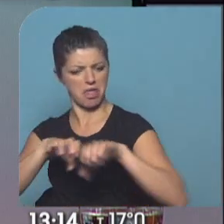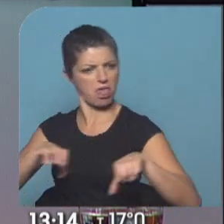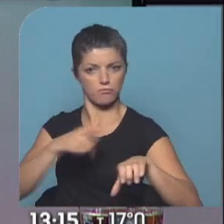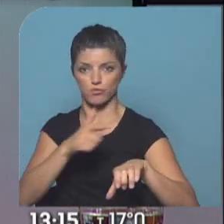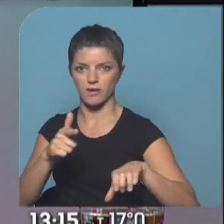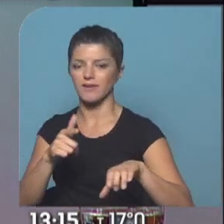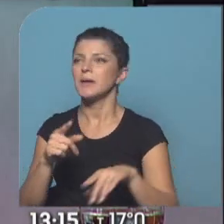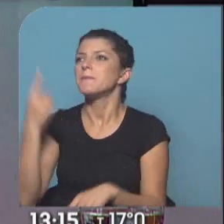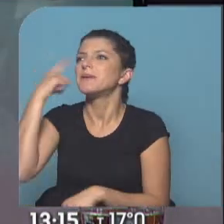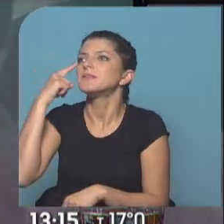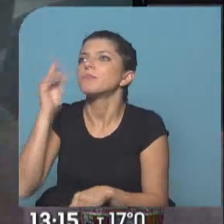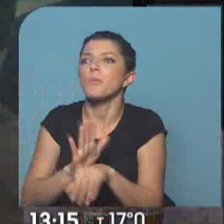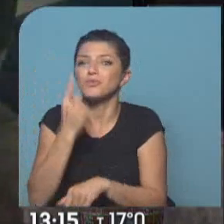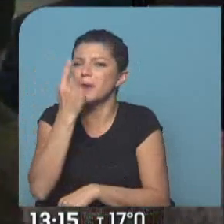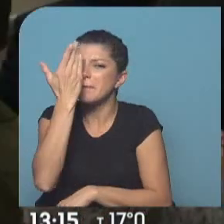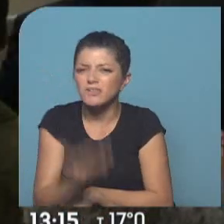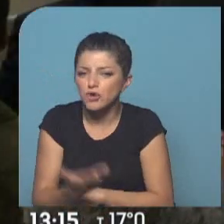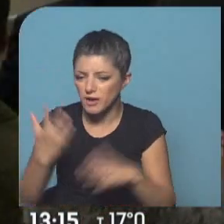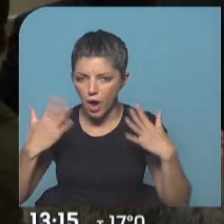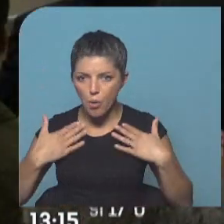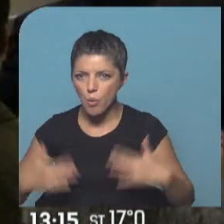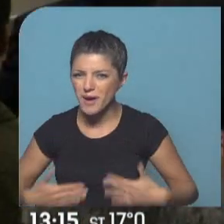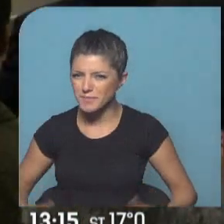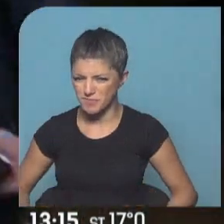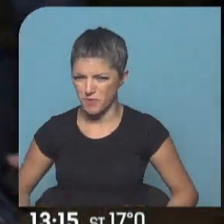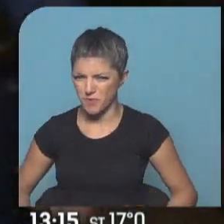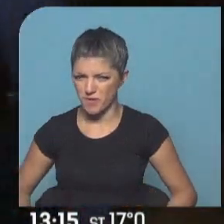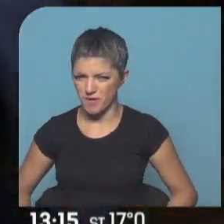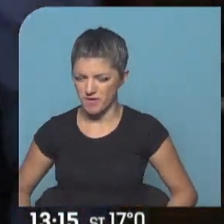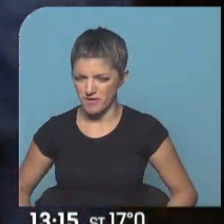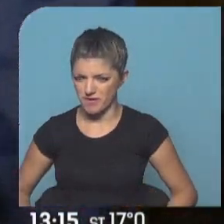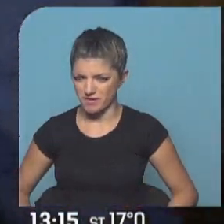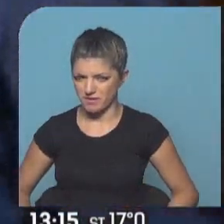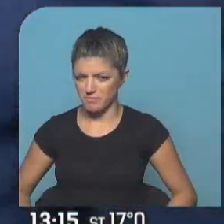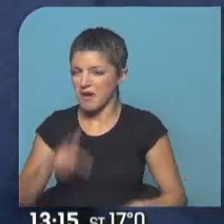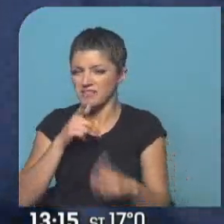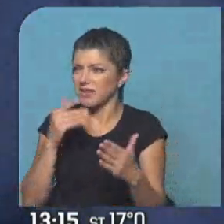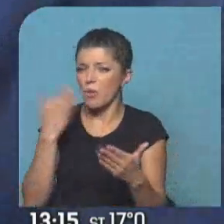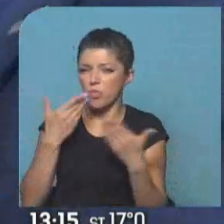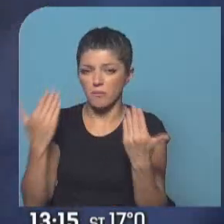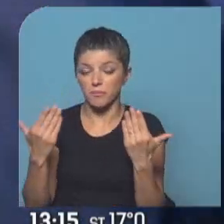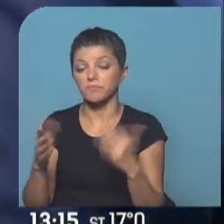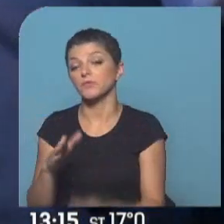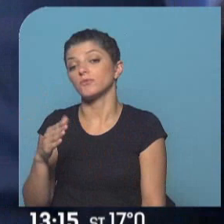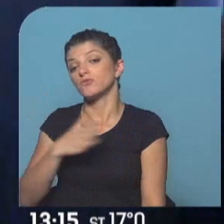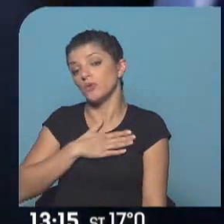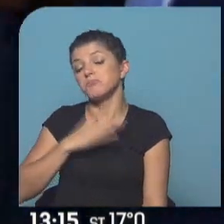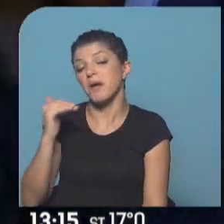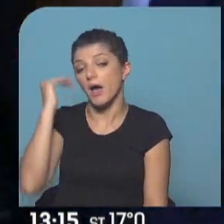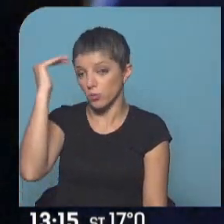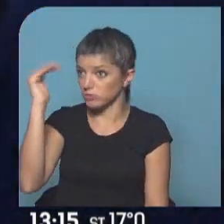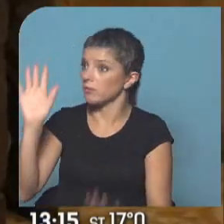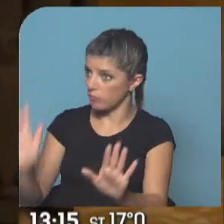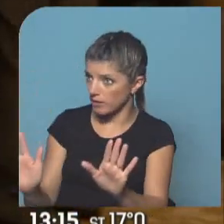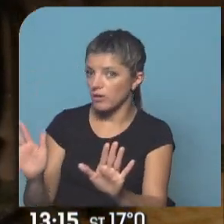fuera un cuerpo humano. Esto es lo que está de fondo. Entonces es muy difícil discutir, soy una persona adulta, llegamos